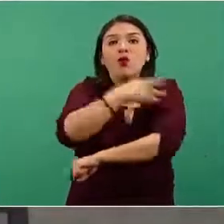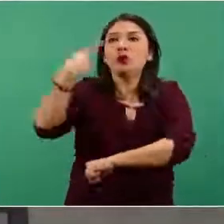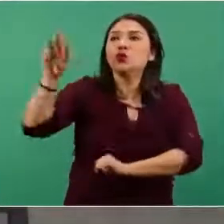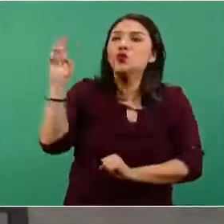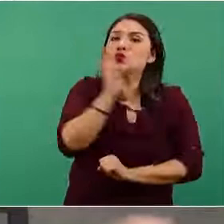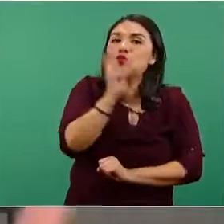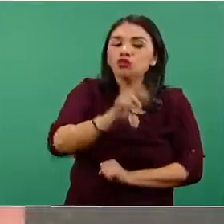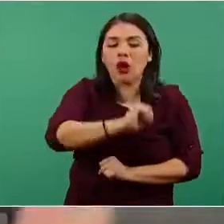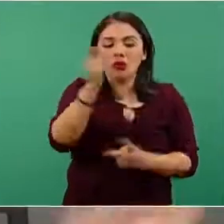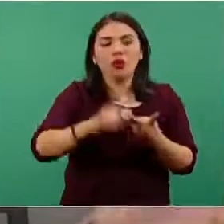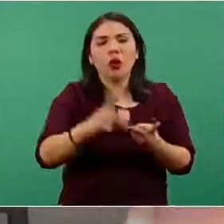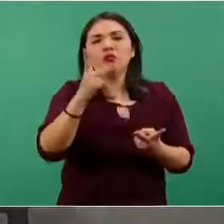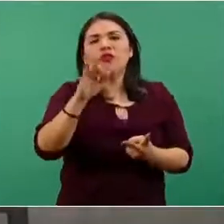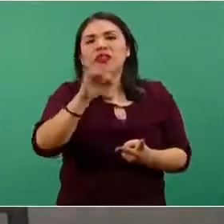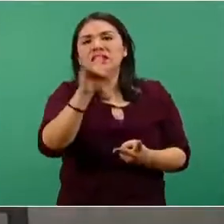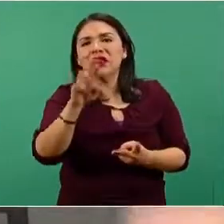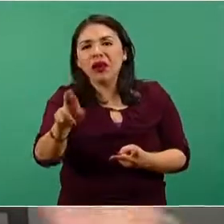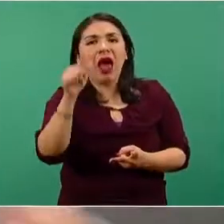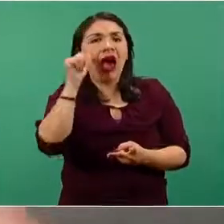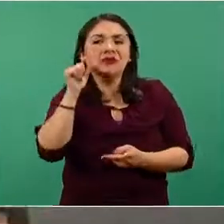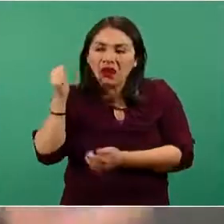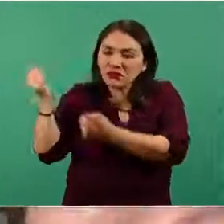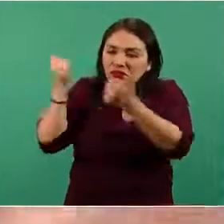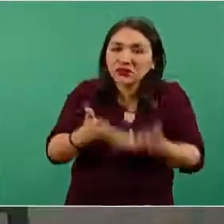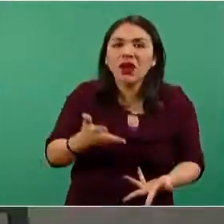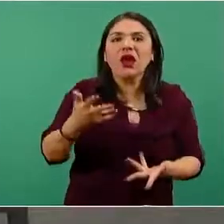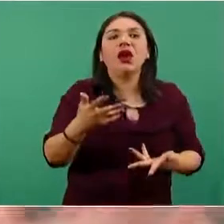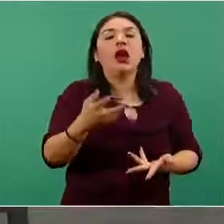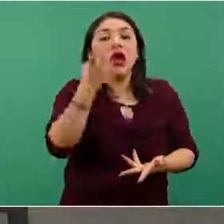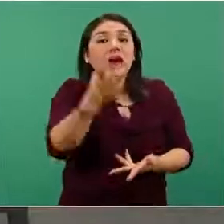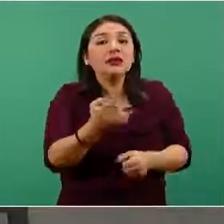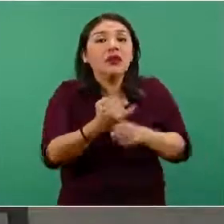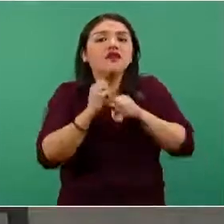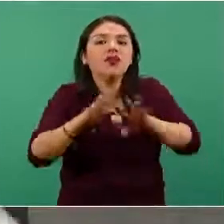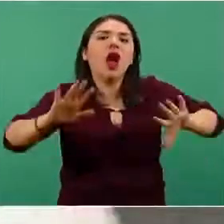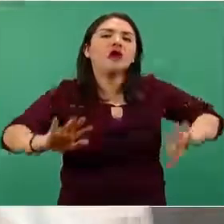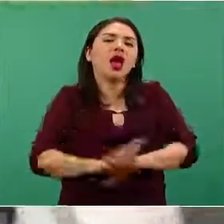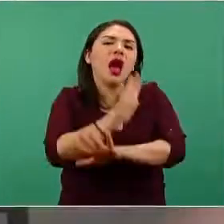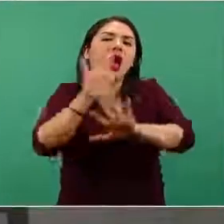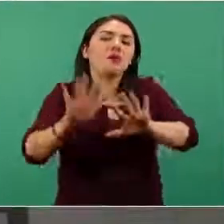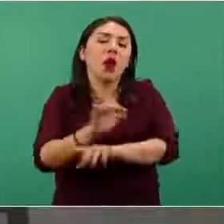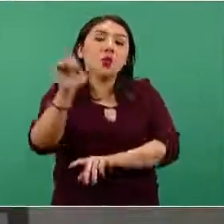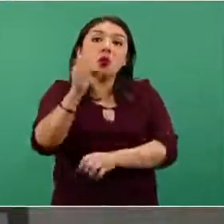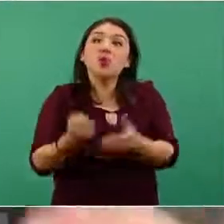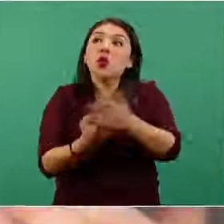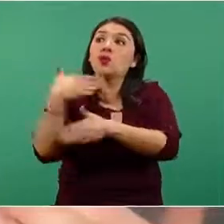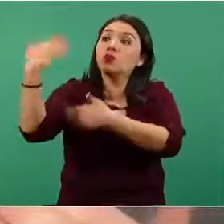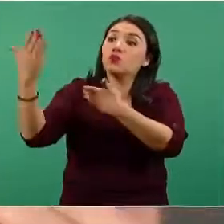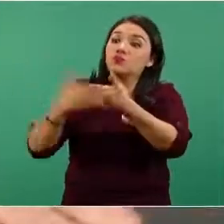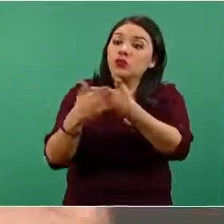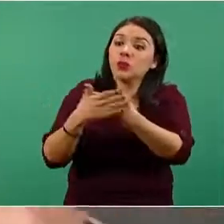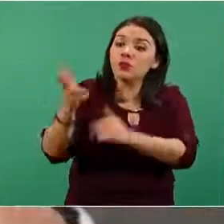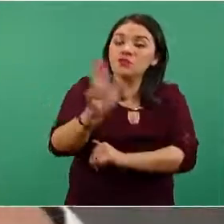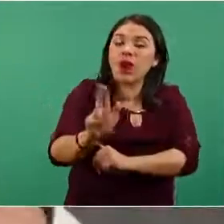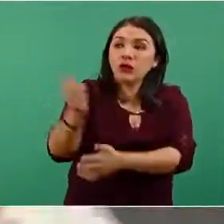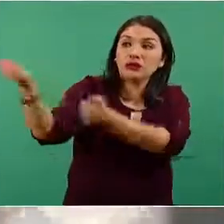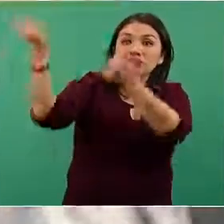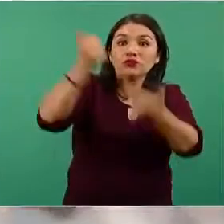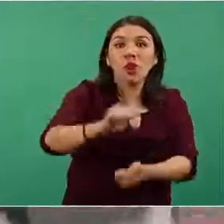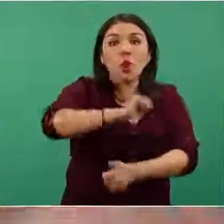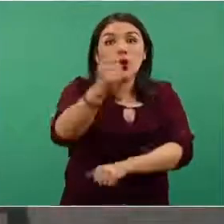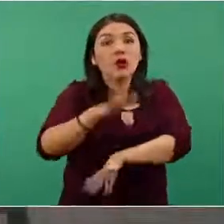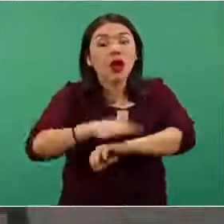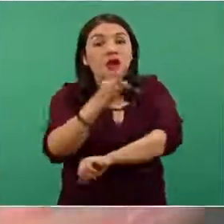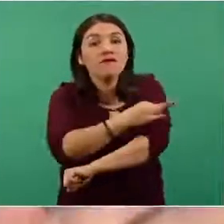Pfizer, 600,600 que llegaron ayer, esta información irá cambiando. Cuando llegue el nuevo embarque de Pfizer el próximo martes,